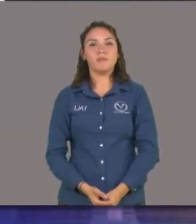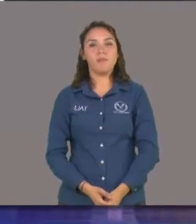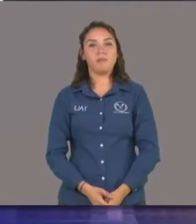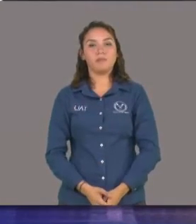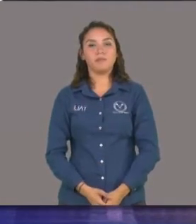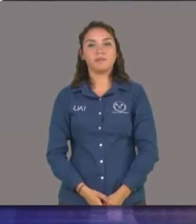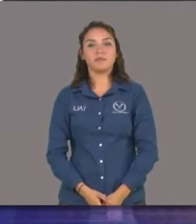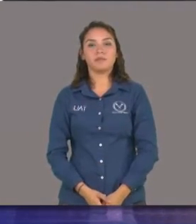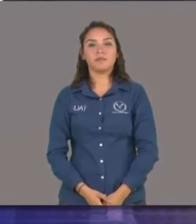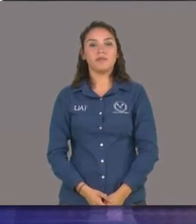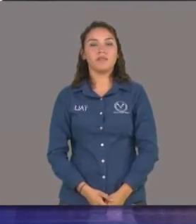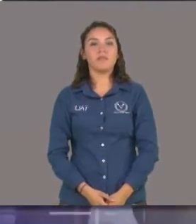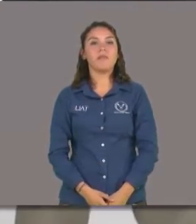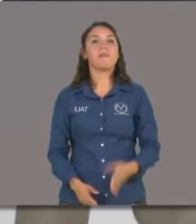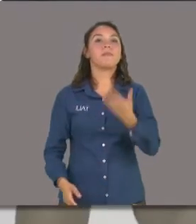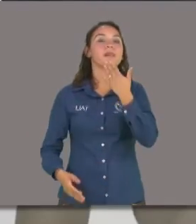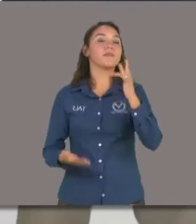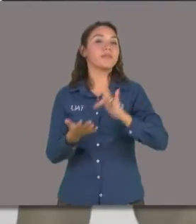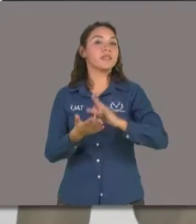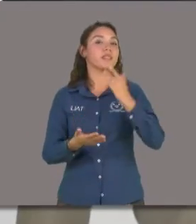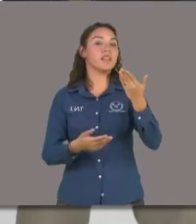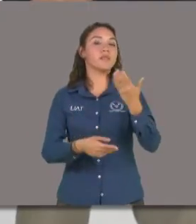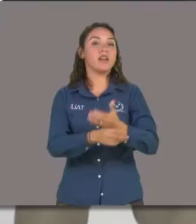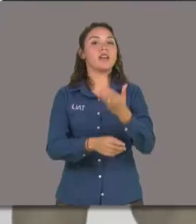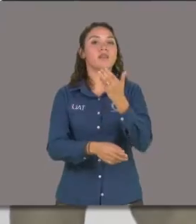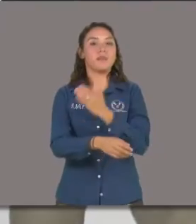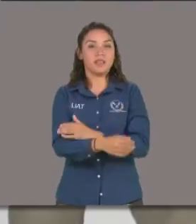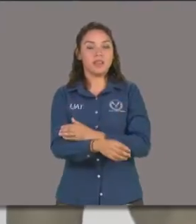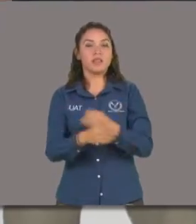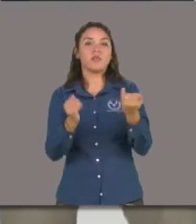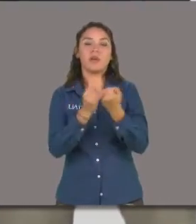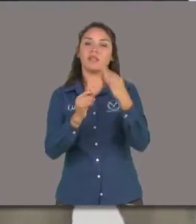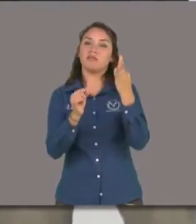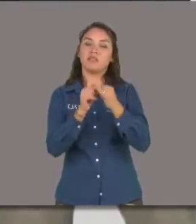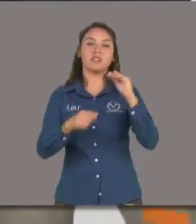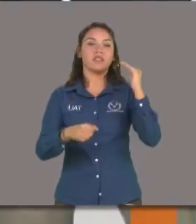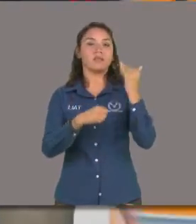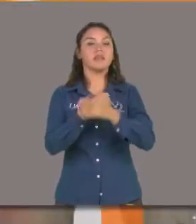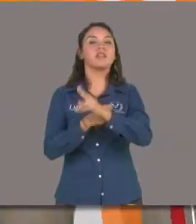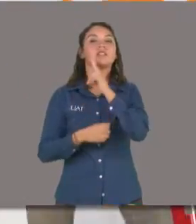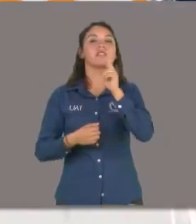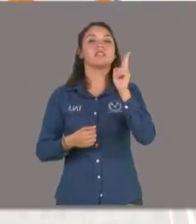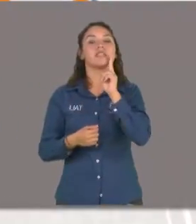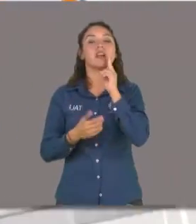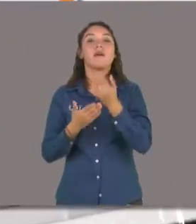más que contar esto en la siguiente entrega de Deportes en Corto continuamos en la pantalla.